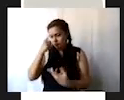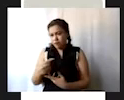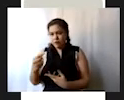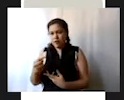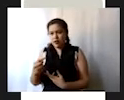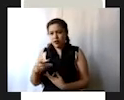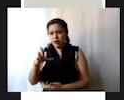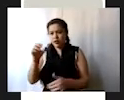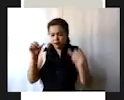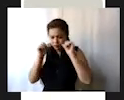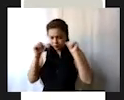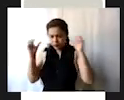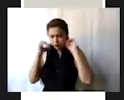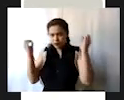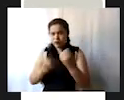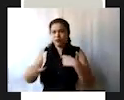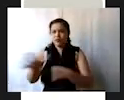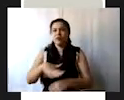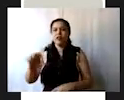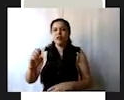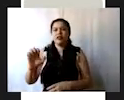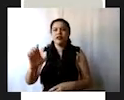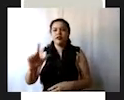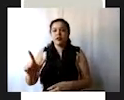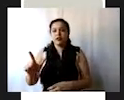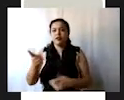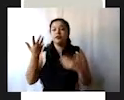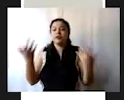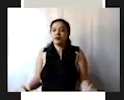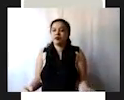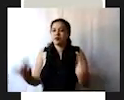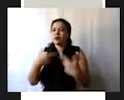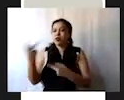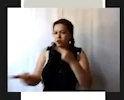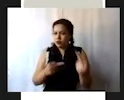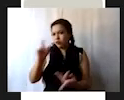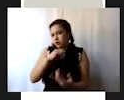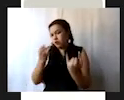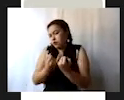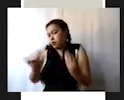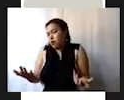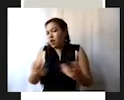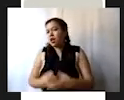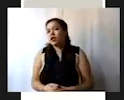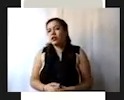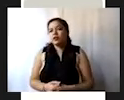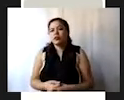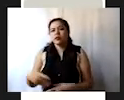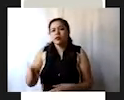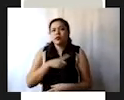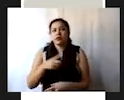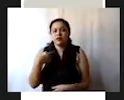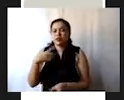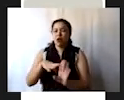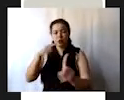las organizaciones de la sociedad civil. Y bueno, sé que va a ser una pregunta también, pero tenemos que ser críticos, ¿no?